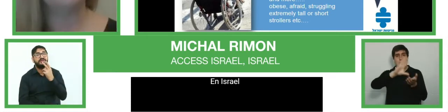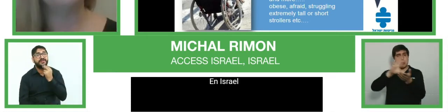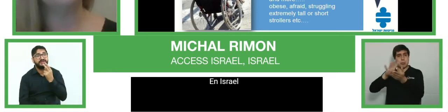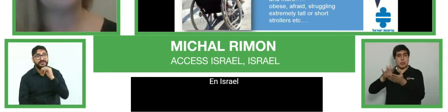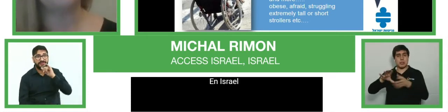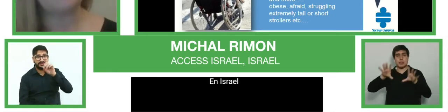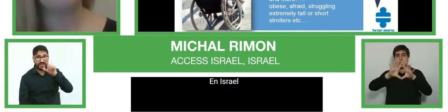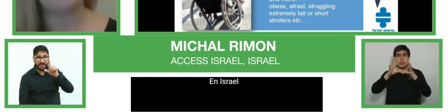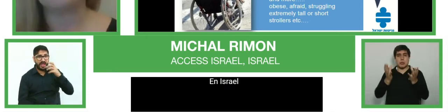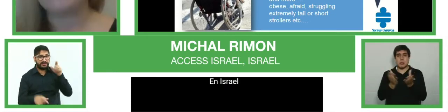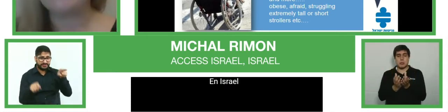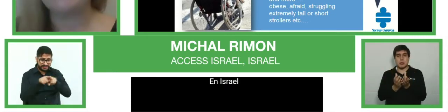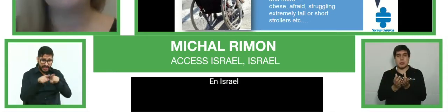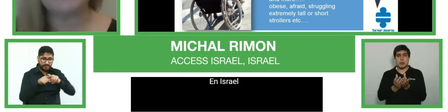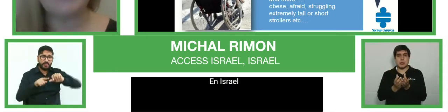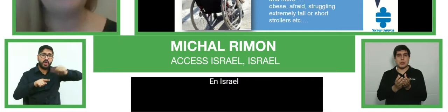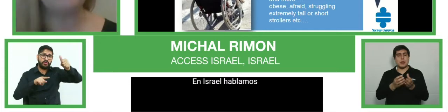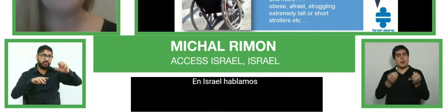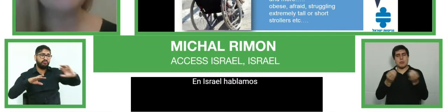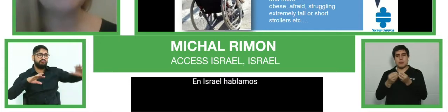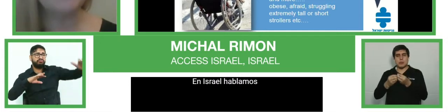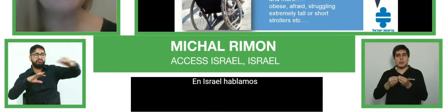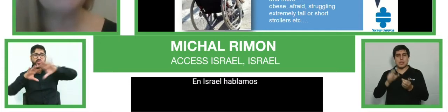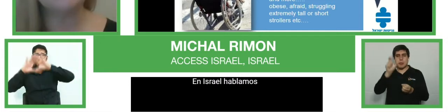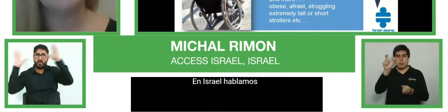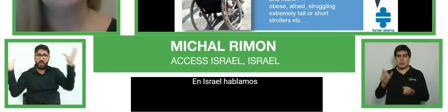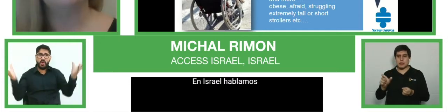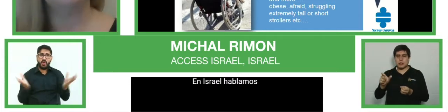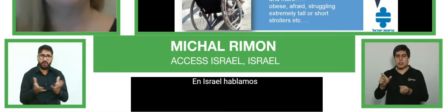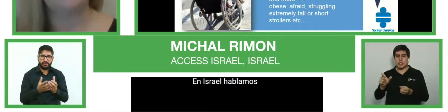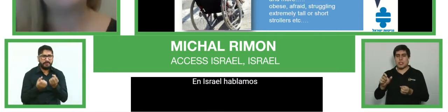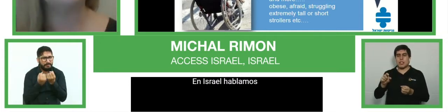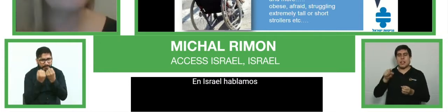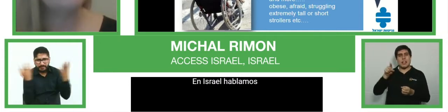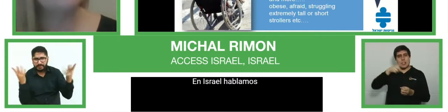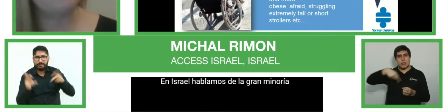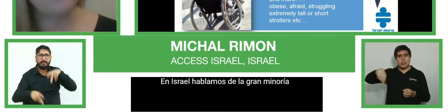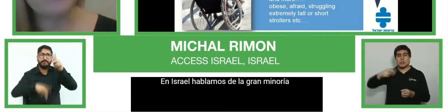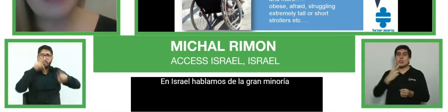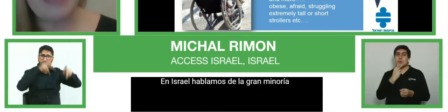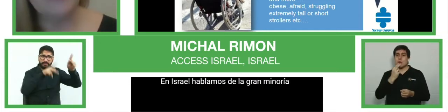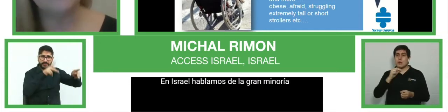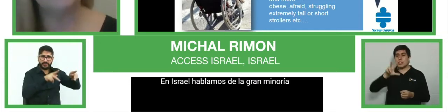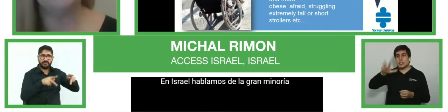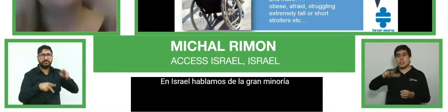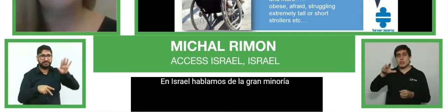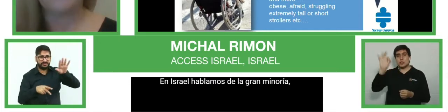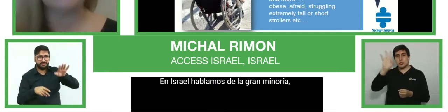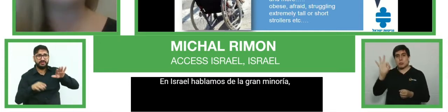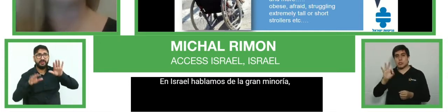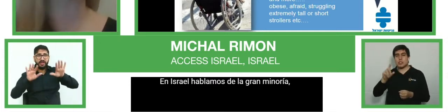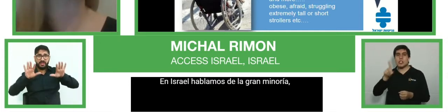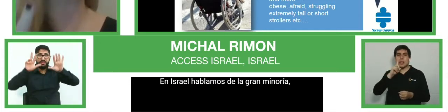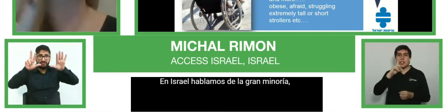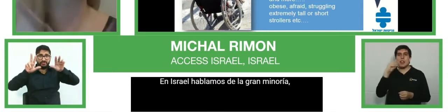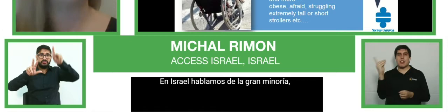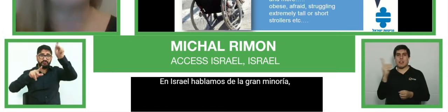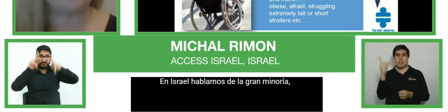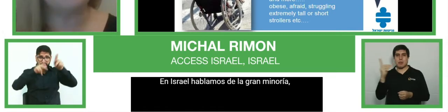de la gran minoría en el mundo. En Israel tenemos 18% de personas con